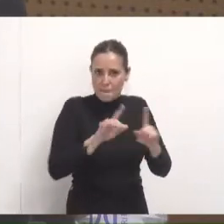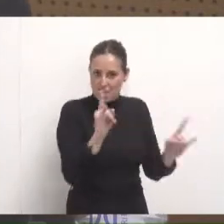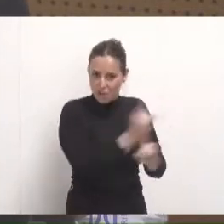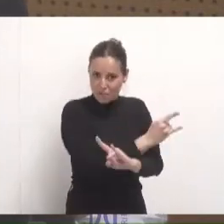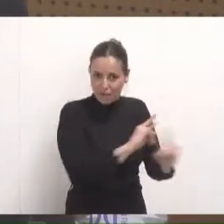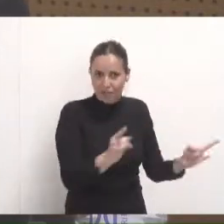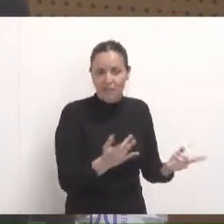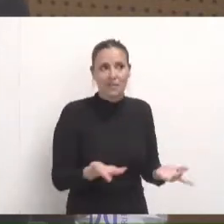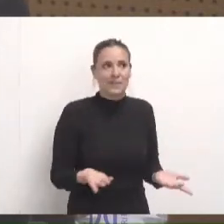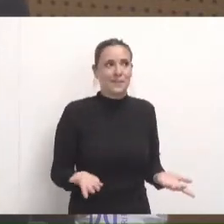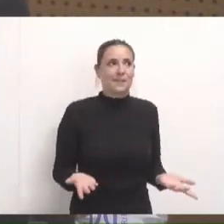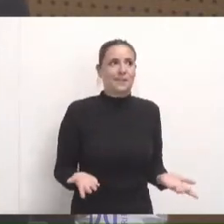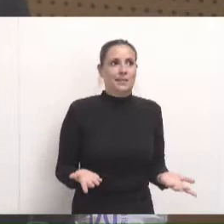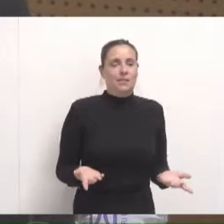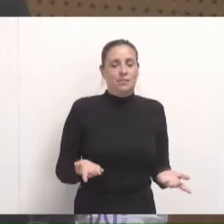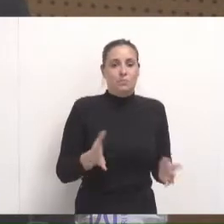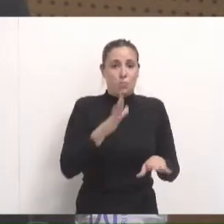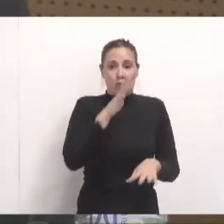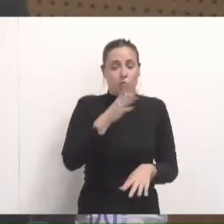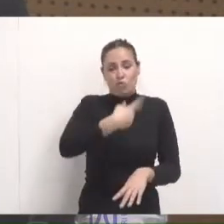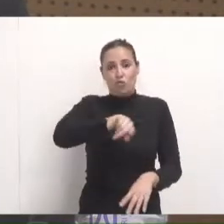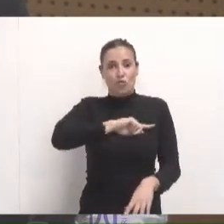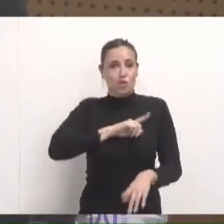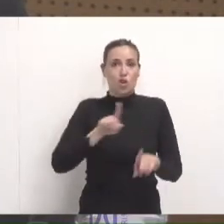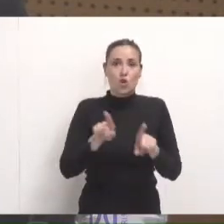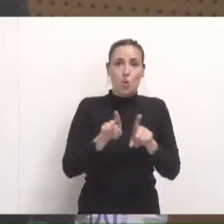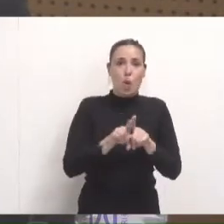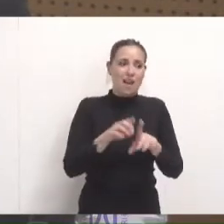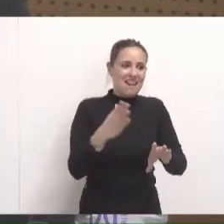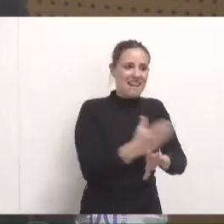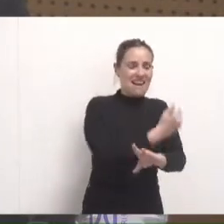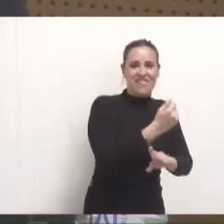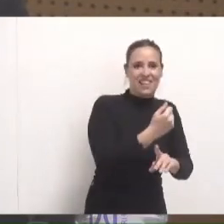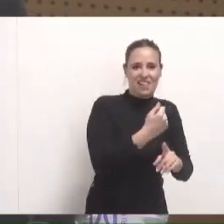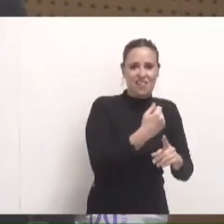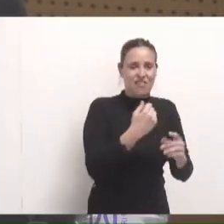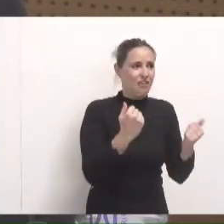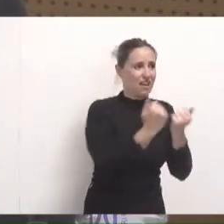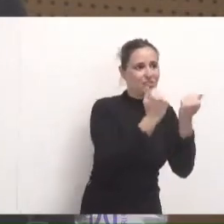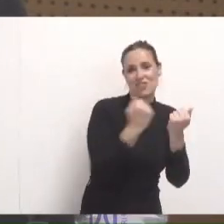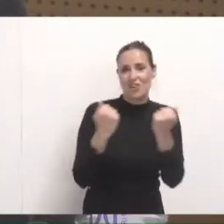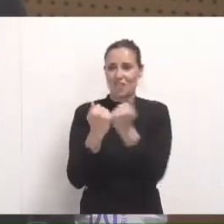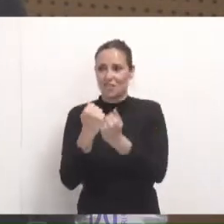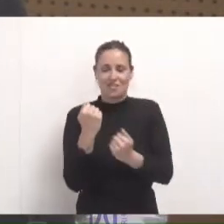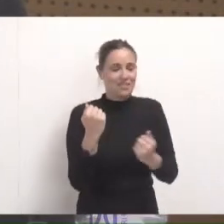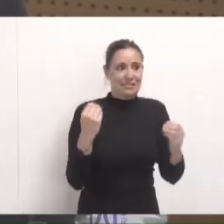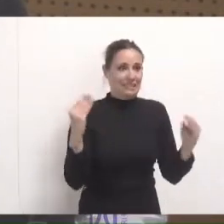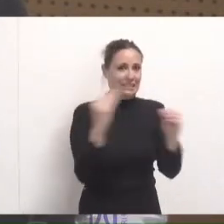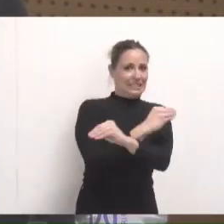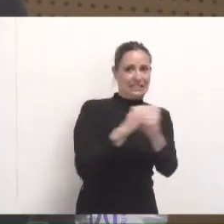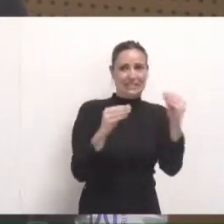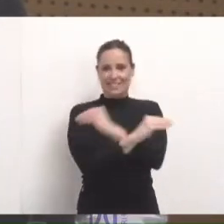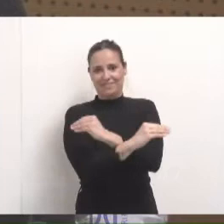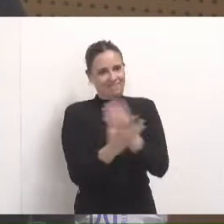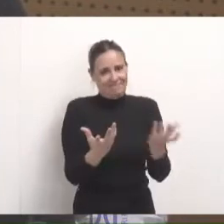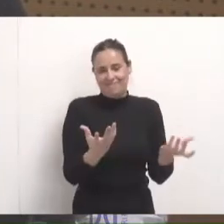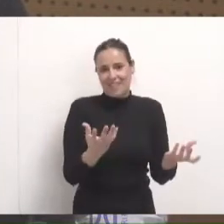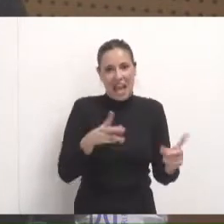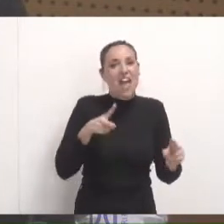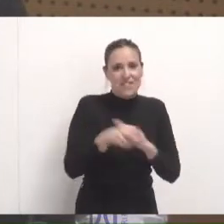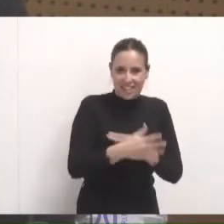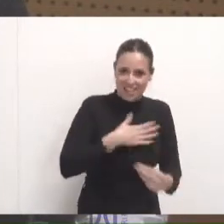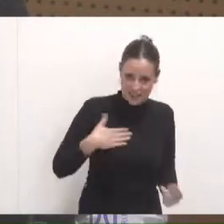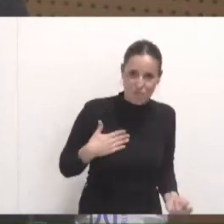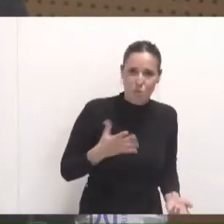no, en fin, hagamos en el Cabildo con la mano derecha una cosa y con la mano izquierda la contraria. Y por último,